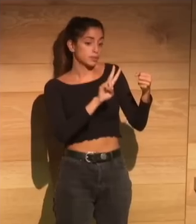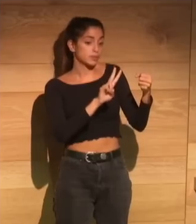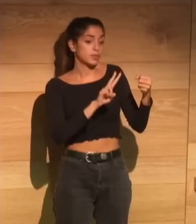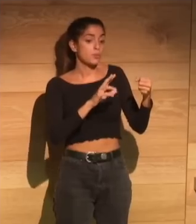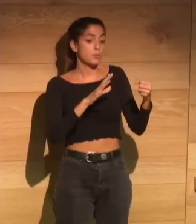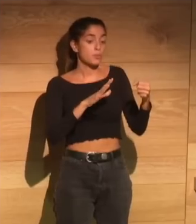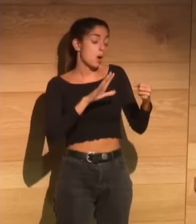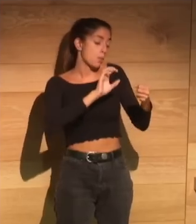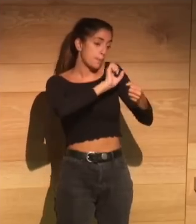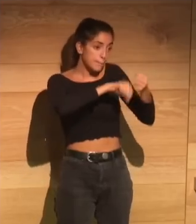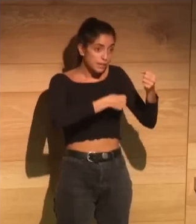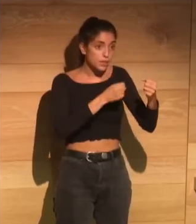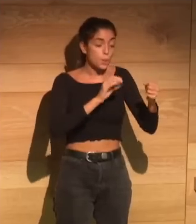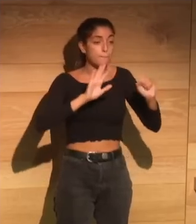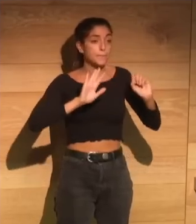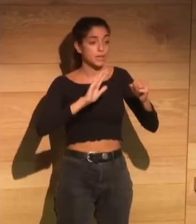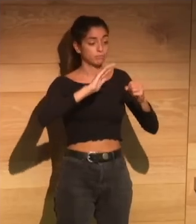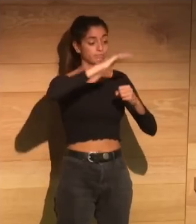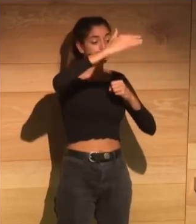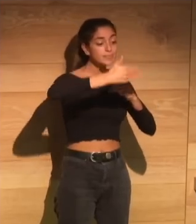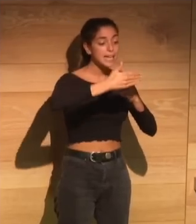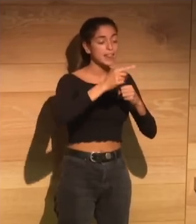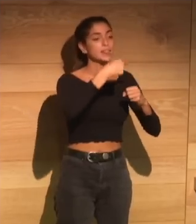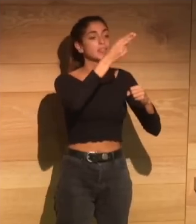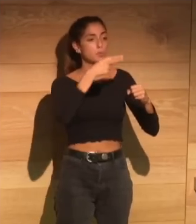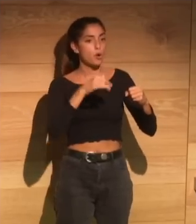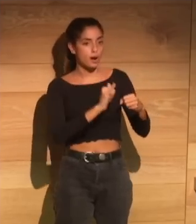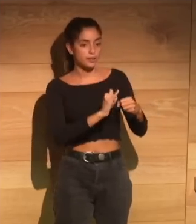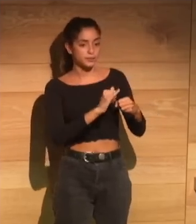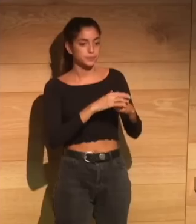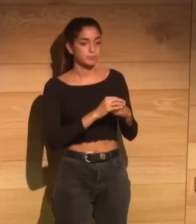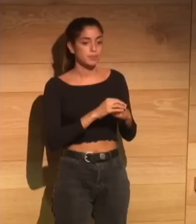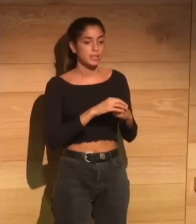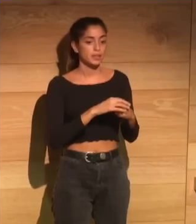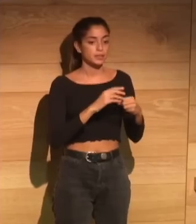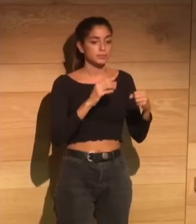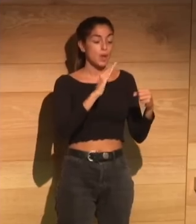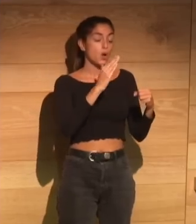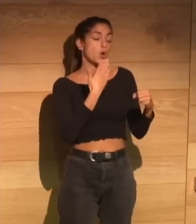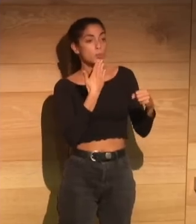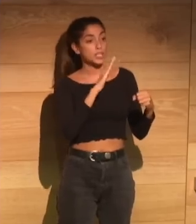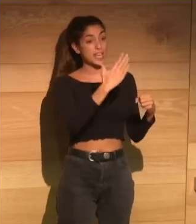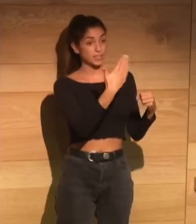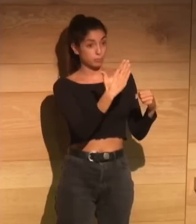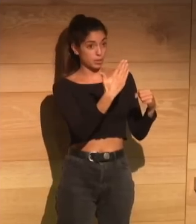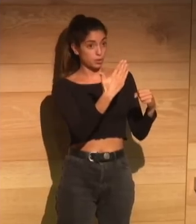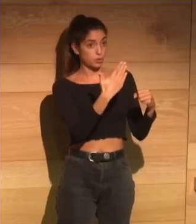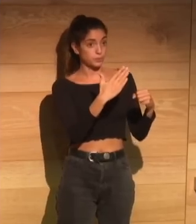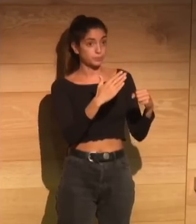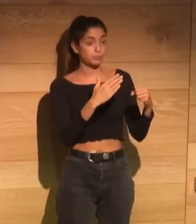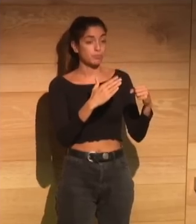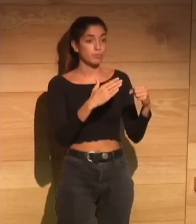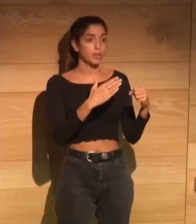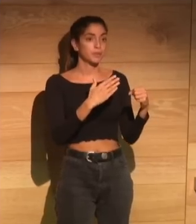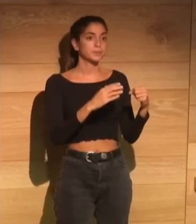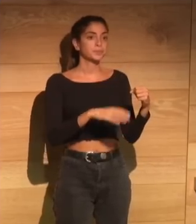verlo frente a un espejo. ¿Qué permitía la ranura? Ver el dibujito de enfrente, el monete de enfrente, sí,